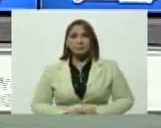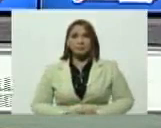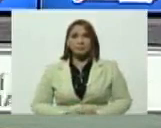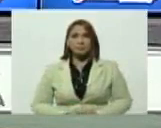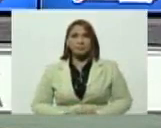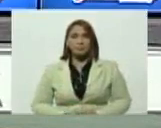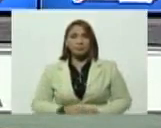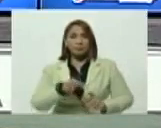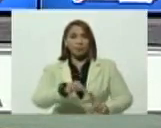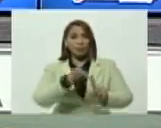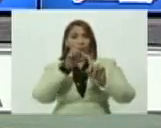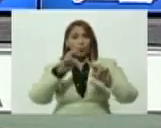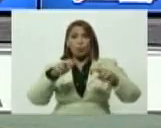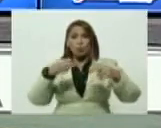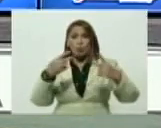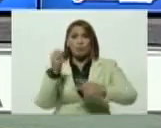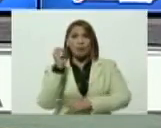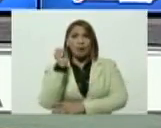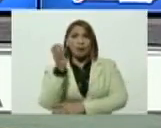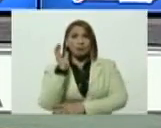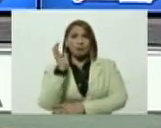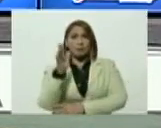para elegir la nueva Asamblea Nacional,